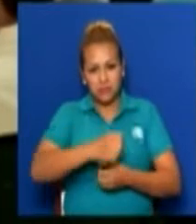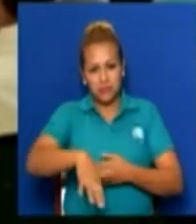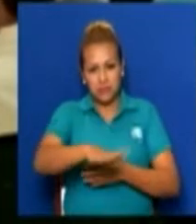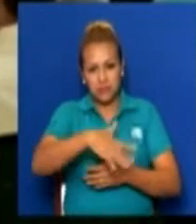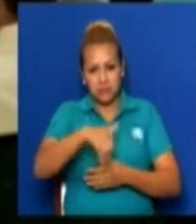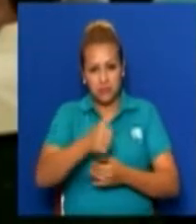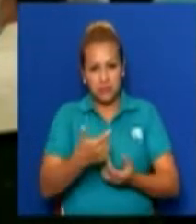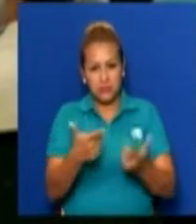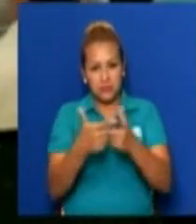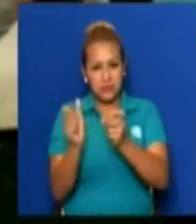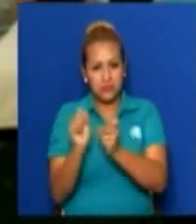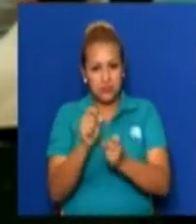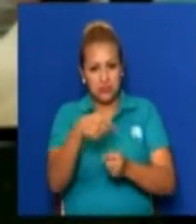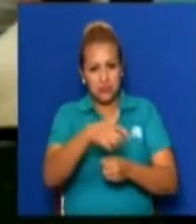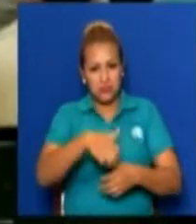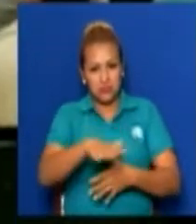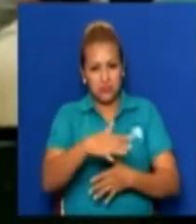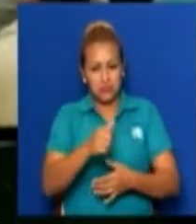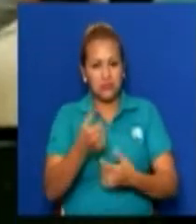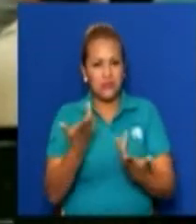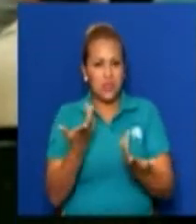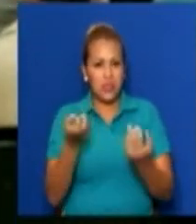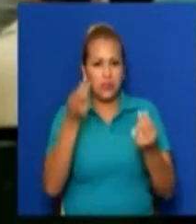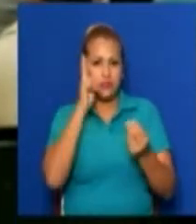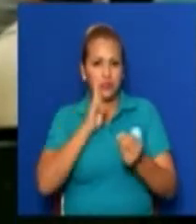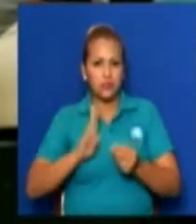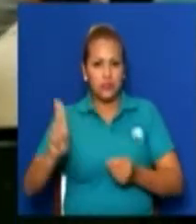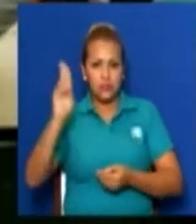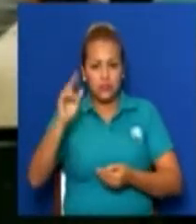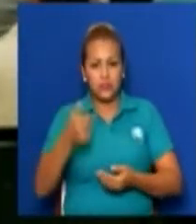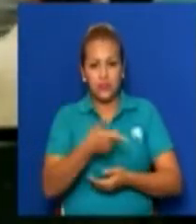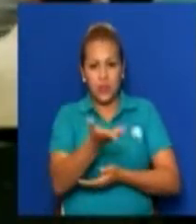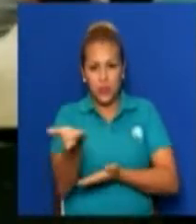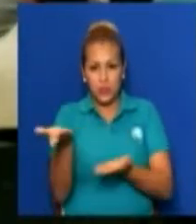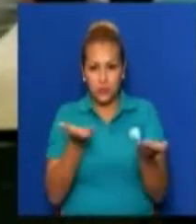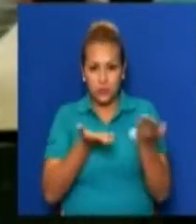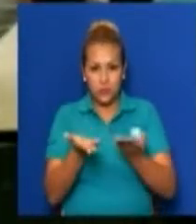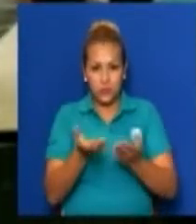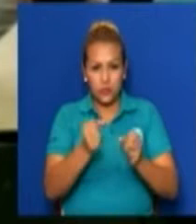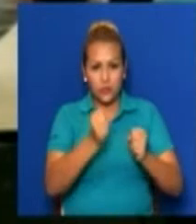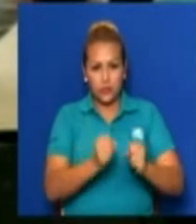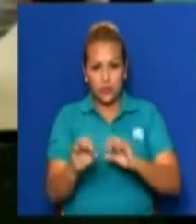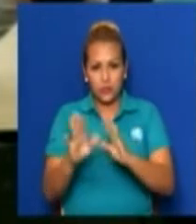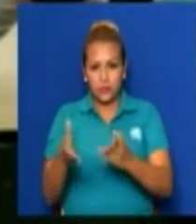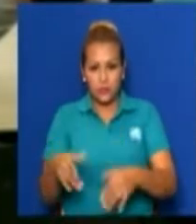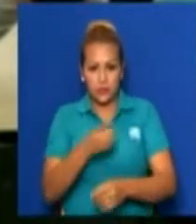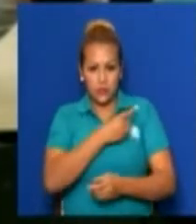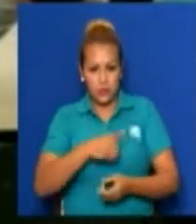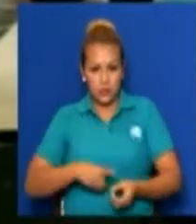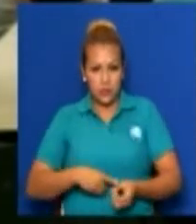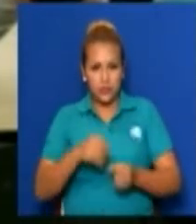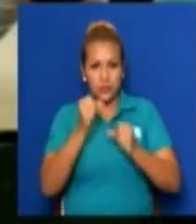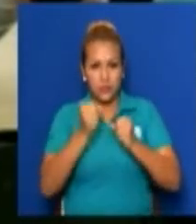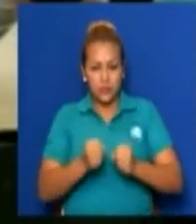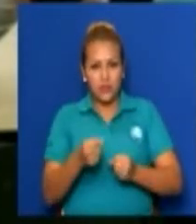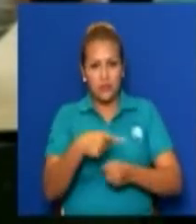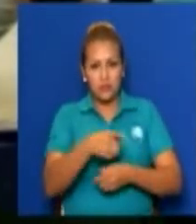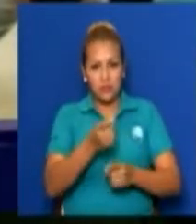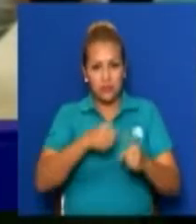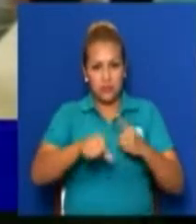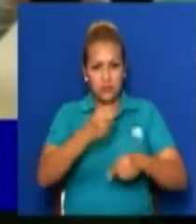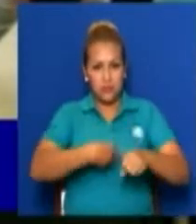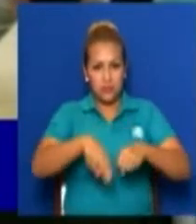mujeres, universidades, y a mis compañeros y compañeras, diputados, diputadas de la Asamblea Nacional